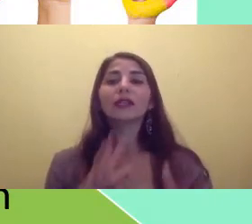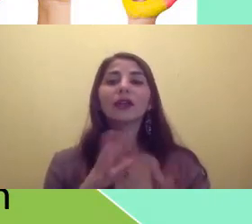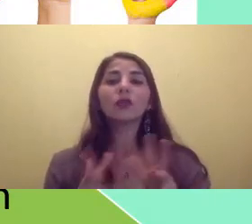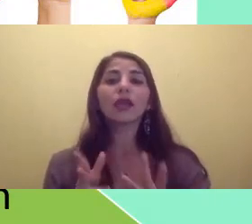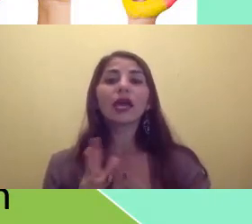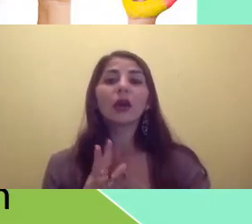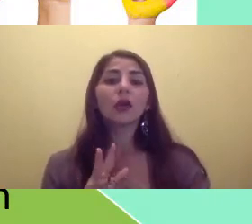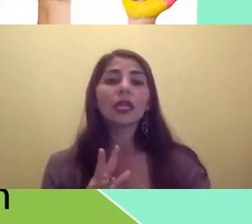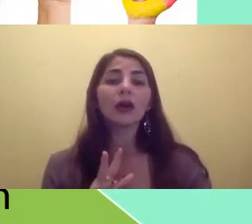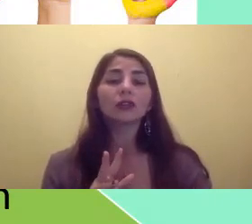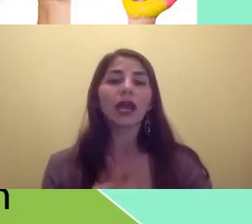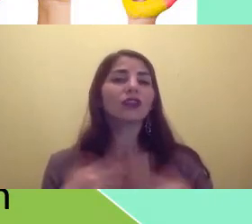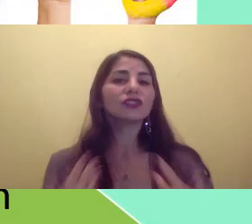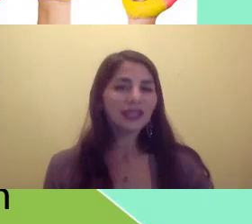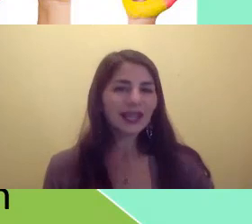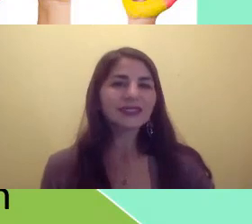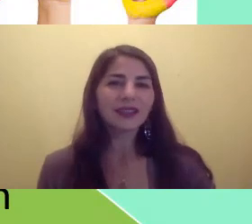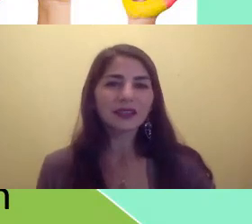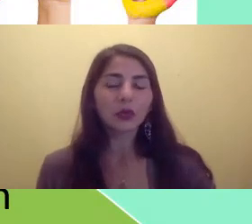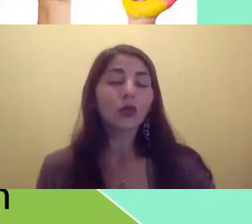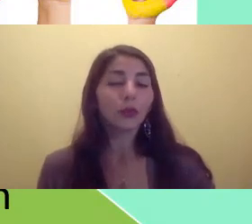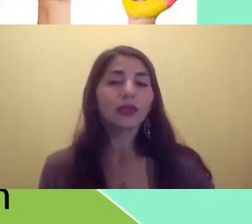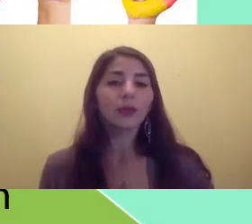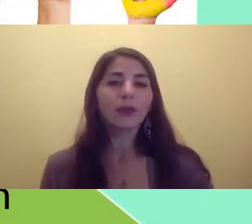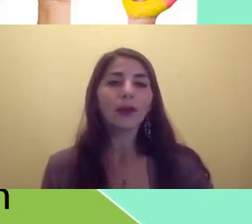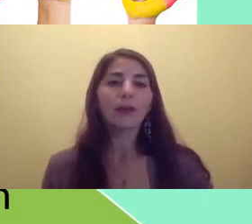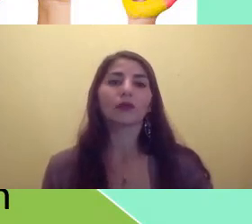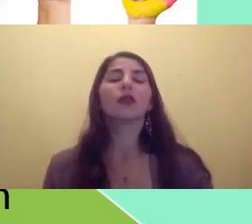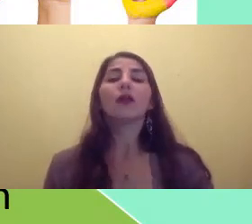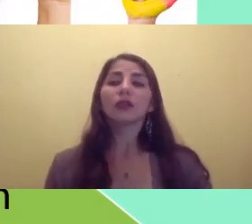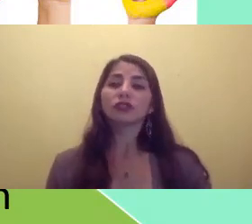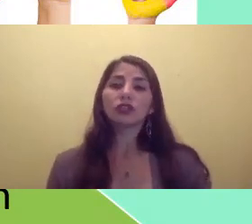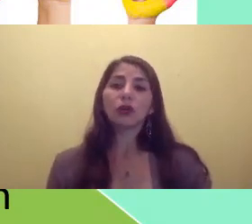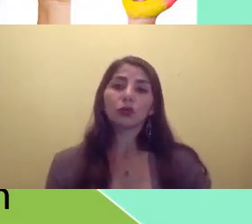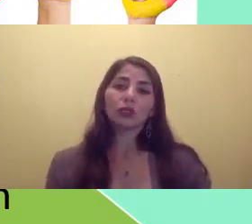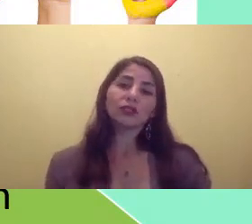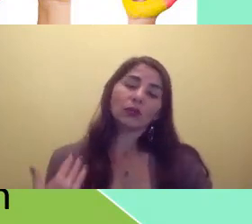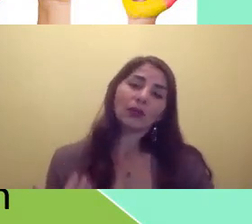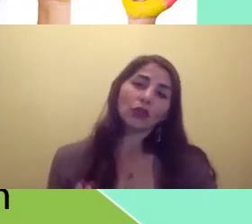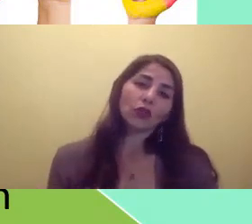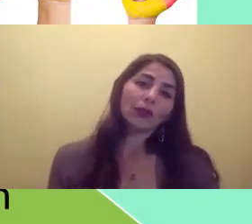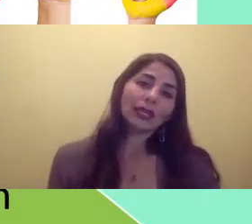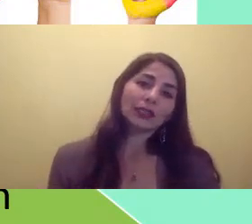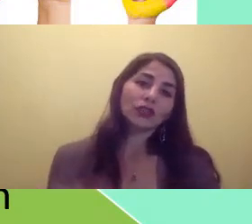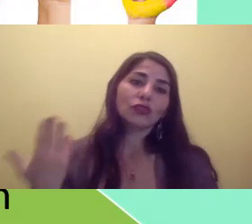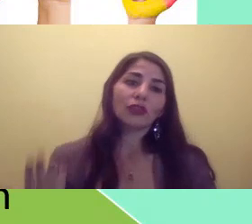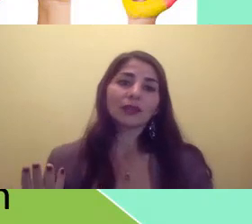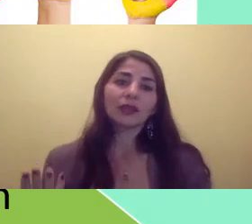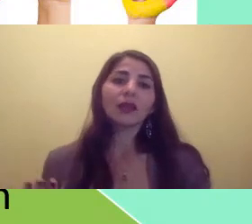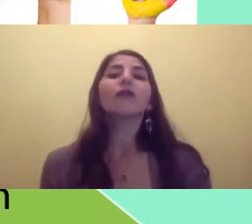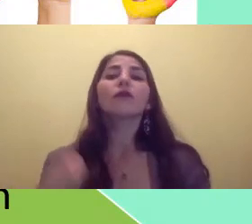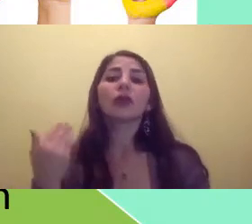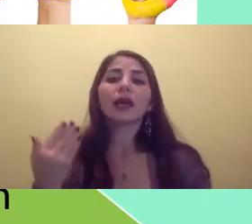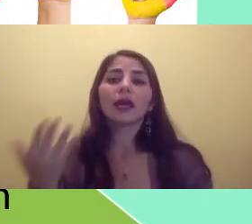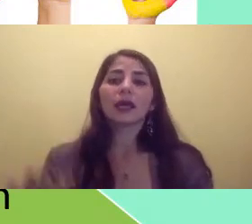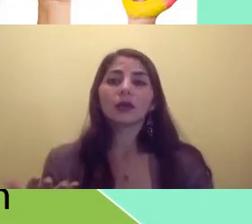no alternar una y la otra, a no ser que la seña esté compuesta por ambas manos. Pero si yo utilizo mi mano dominante, yo soy